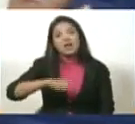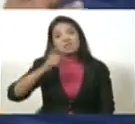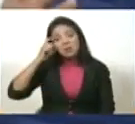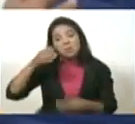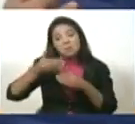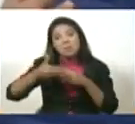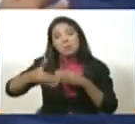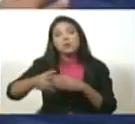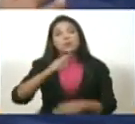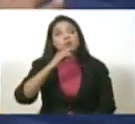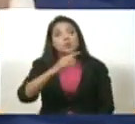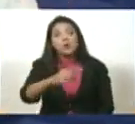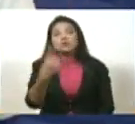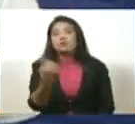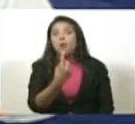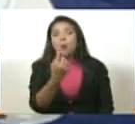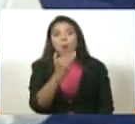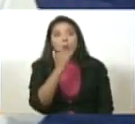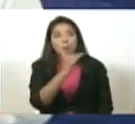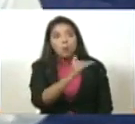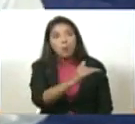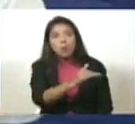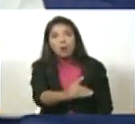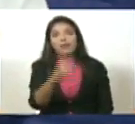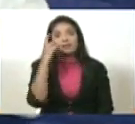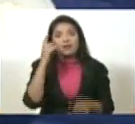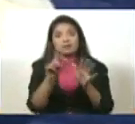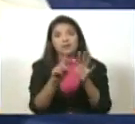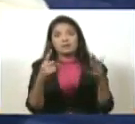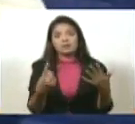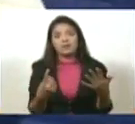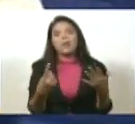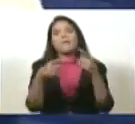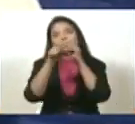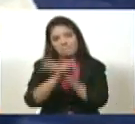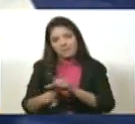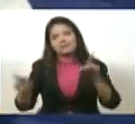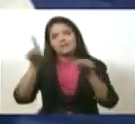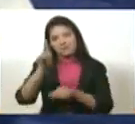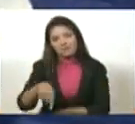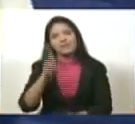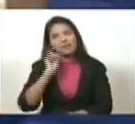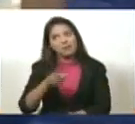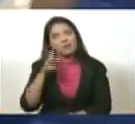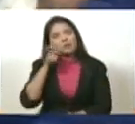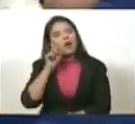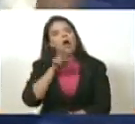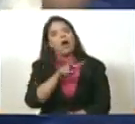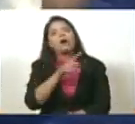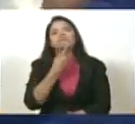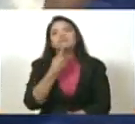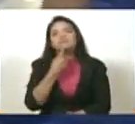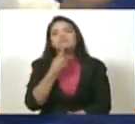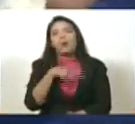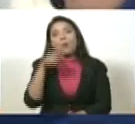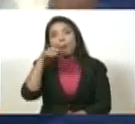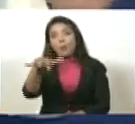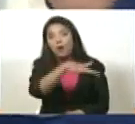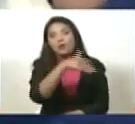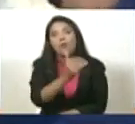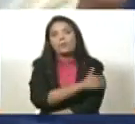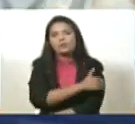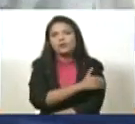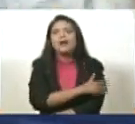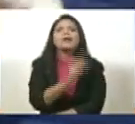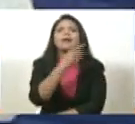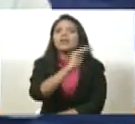la soledad que vimos durante el día 16, es un mensaje que también tenemos que escuchar. De un pueblo opositor que les dijo